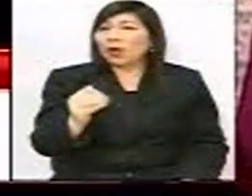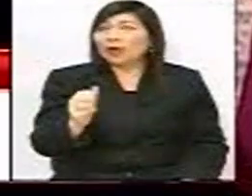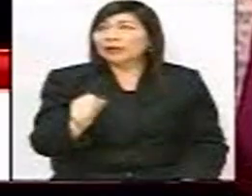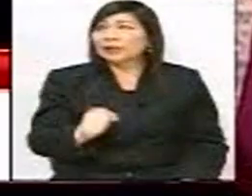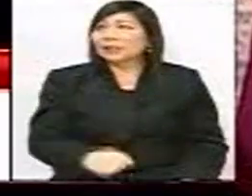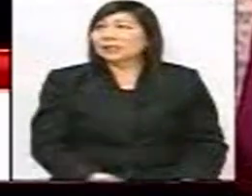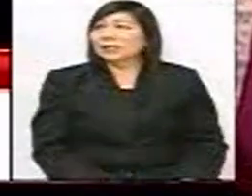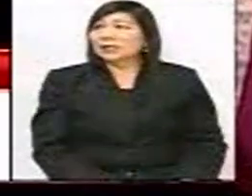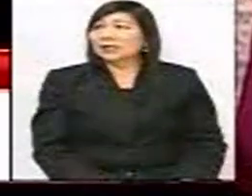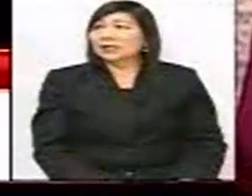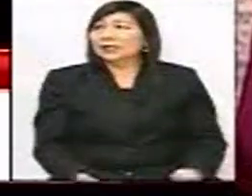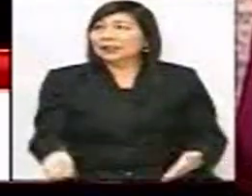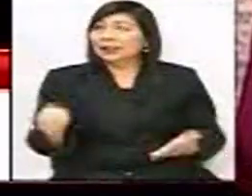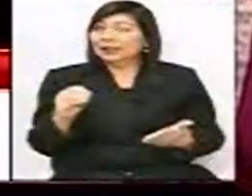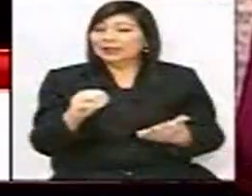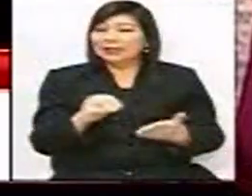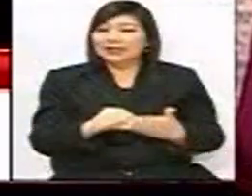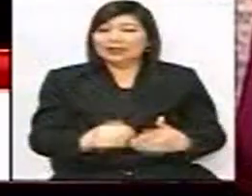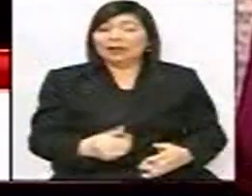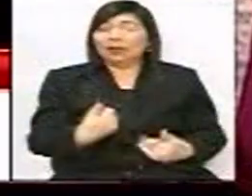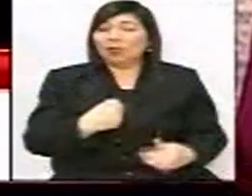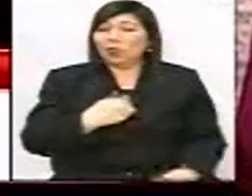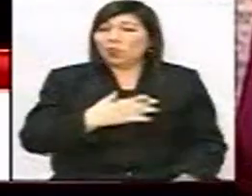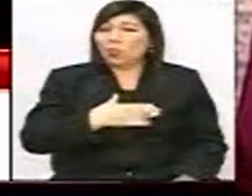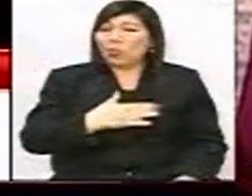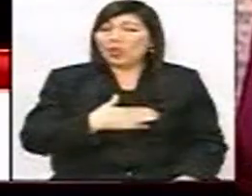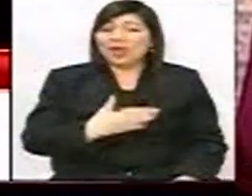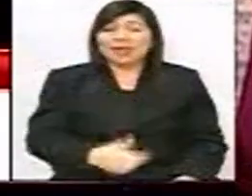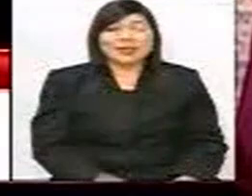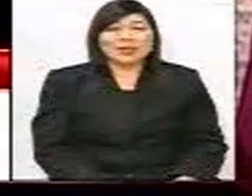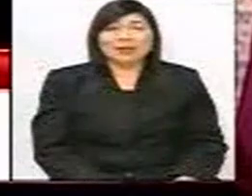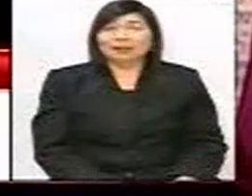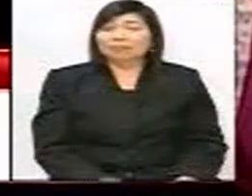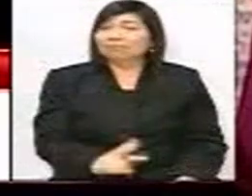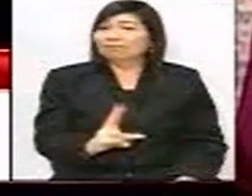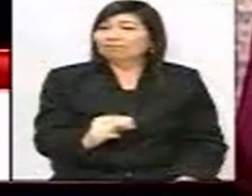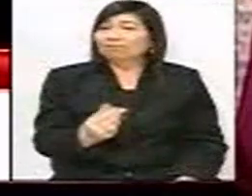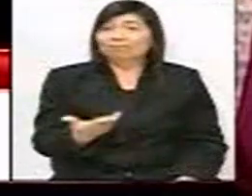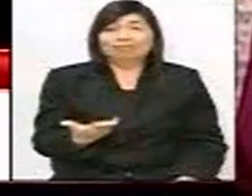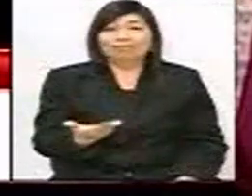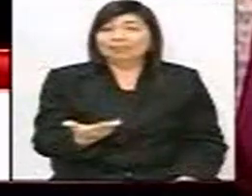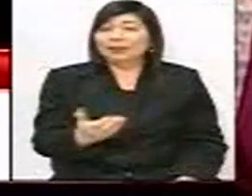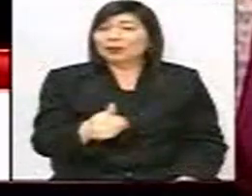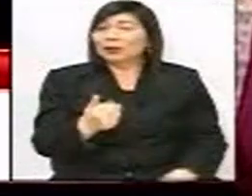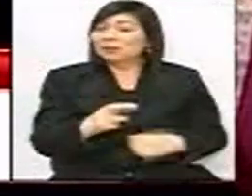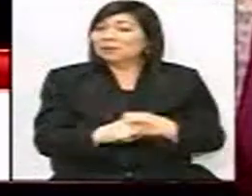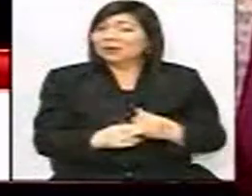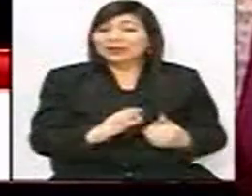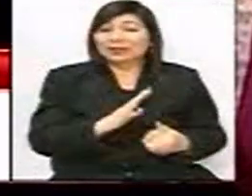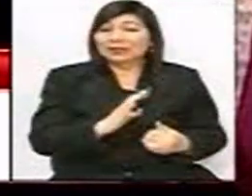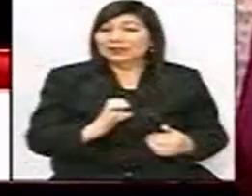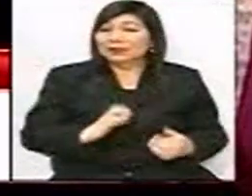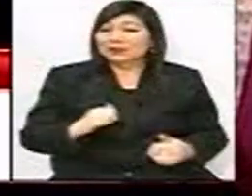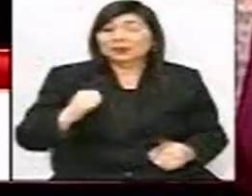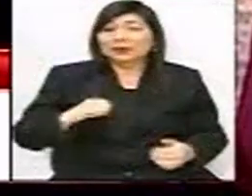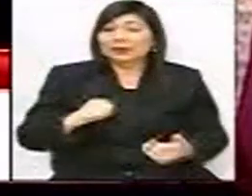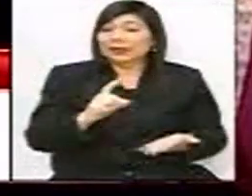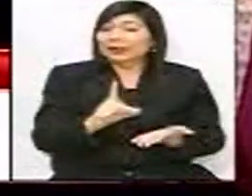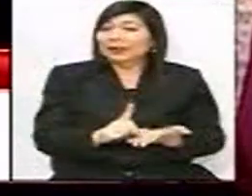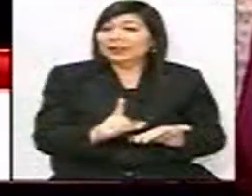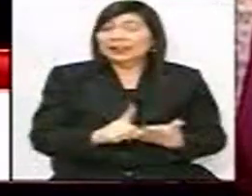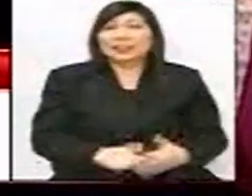demás. Van a beneficiar a los empresarios. Y no al país, no al Estado, no al municipio de